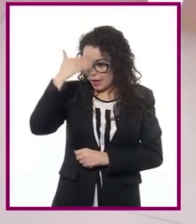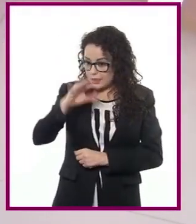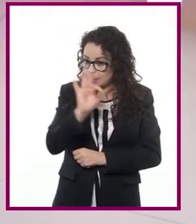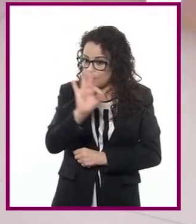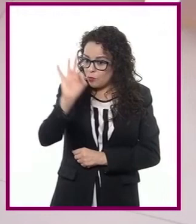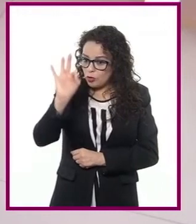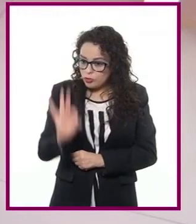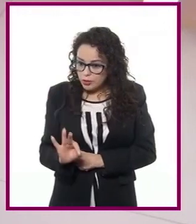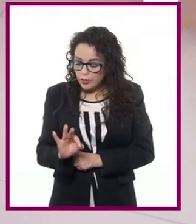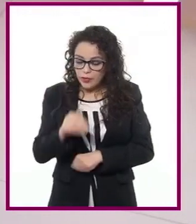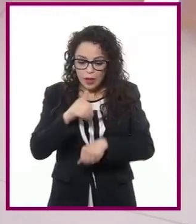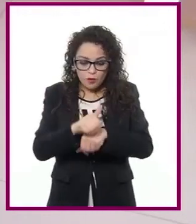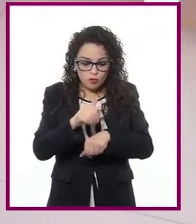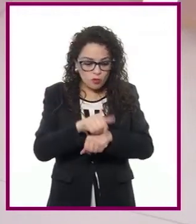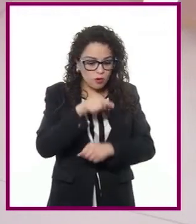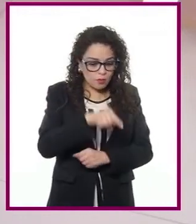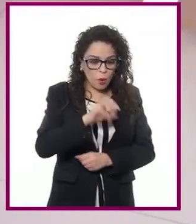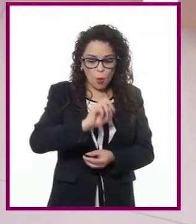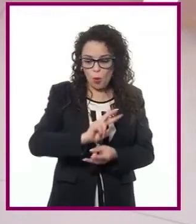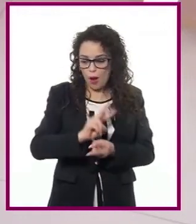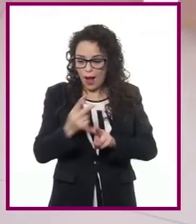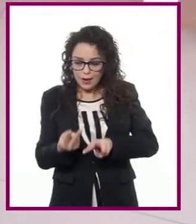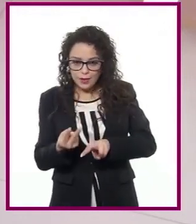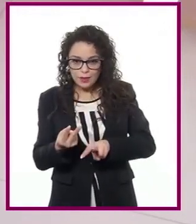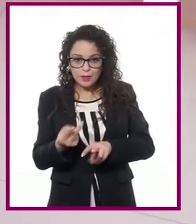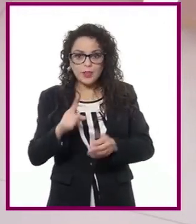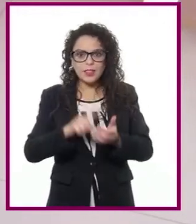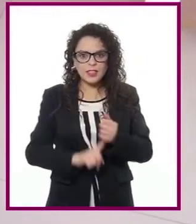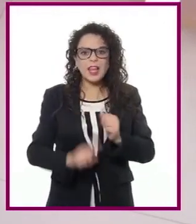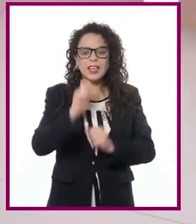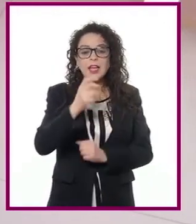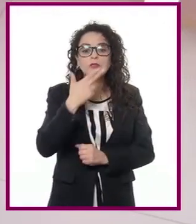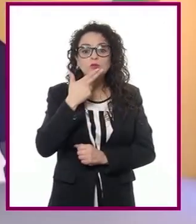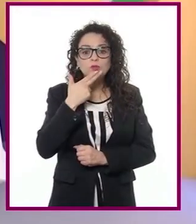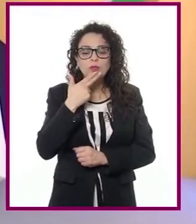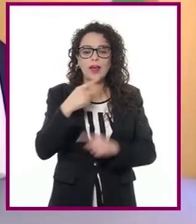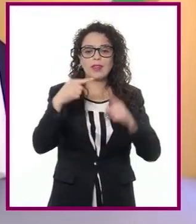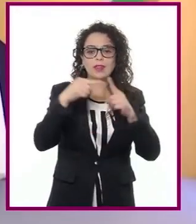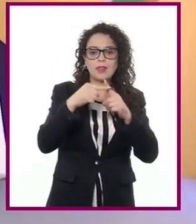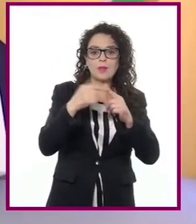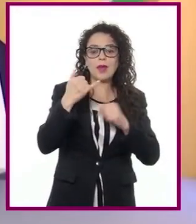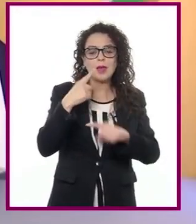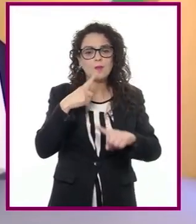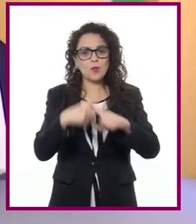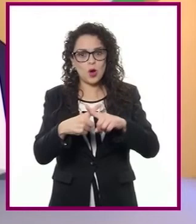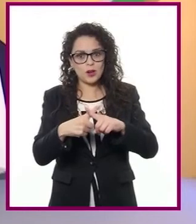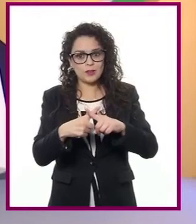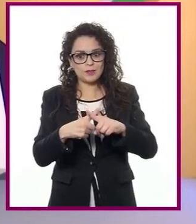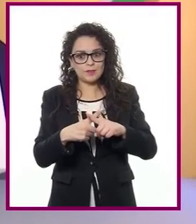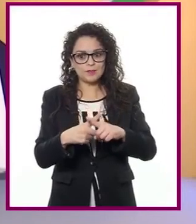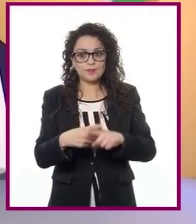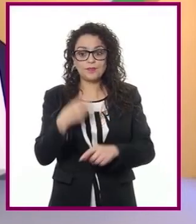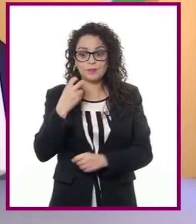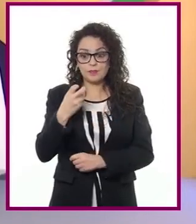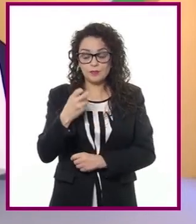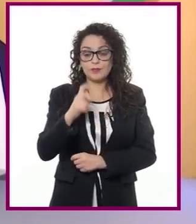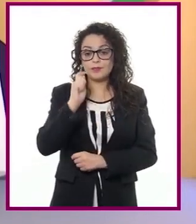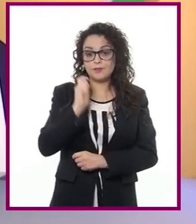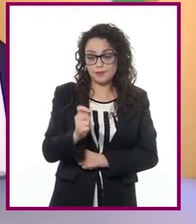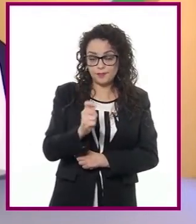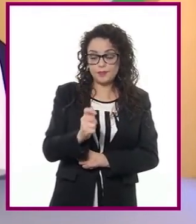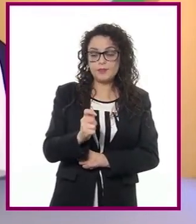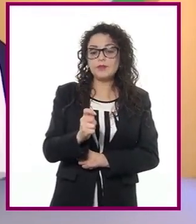porcentajes de una cantidad o viceversa son la multiplicación y la división? Debido a que utilizamos razones para igualar